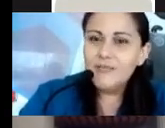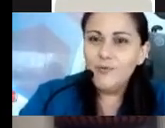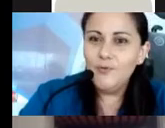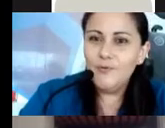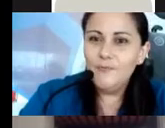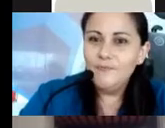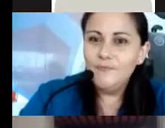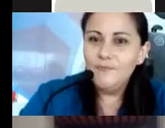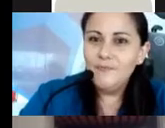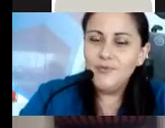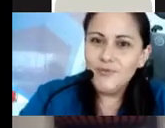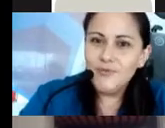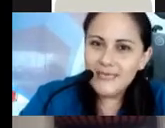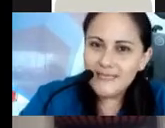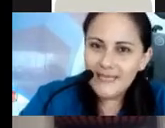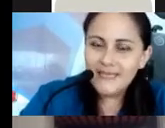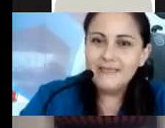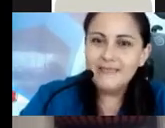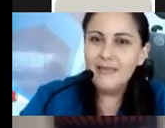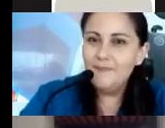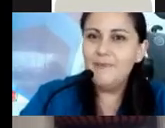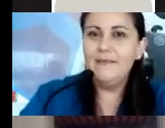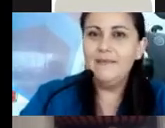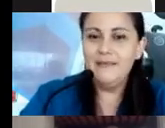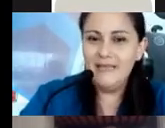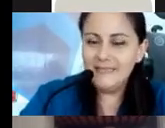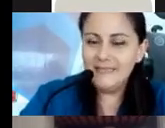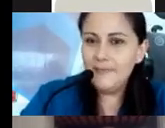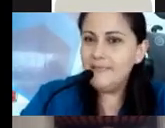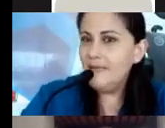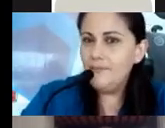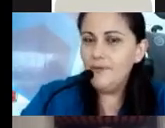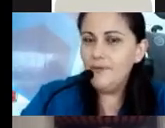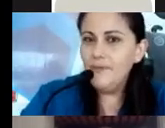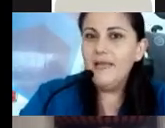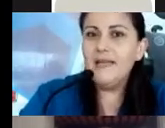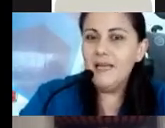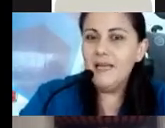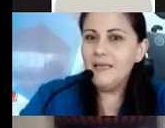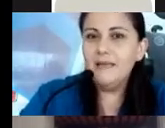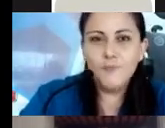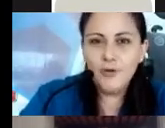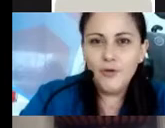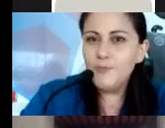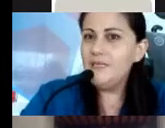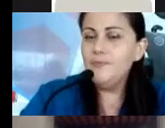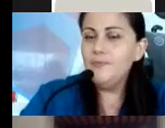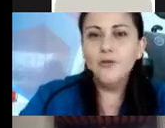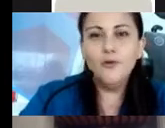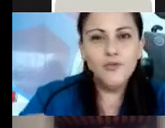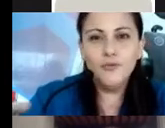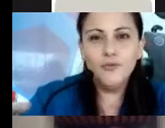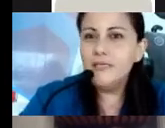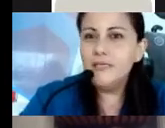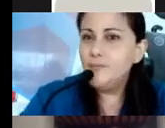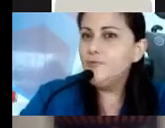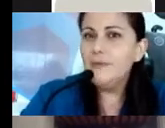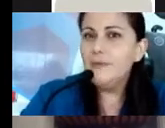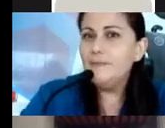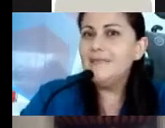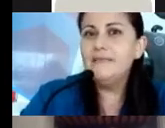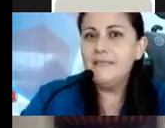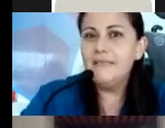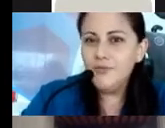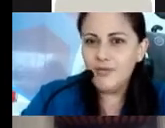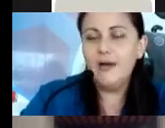con S1. Si ustedes tratan siempre este principio, créanme que después los principios de corrección de 3 puntos